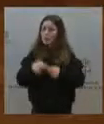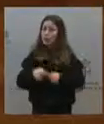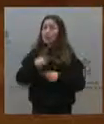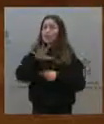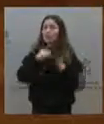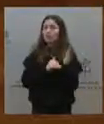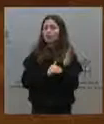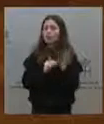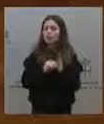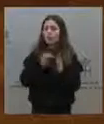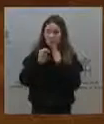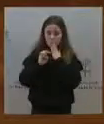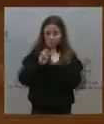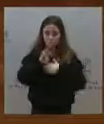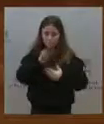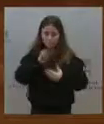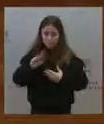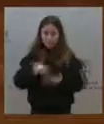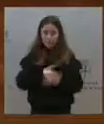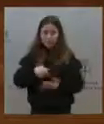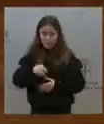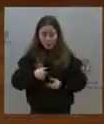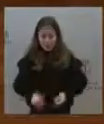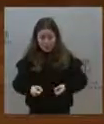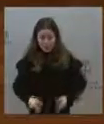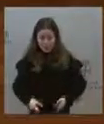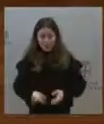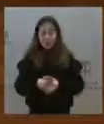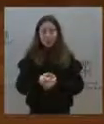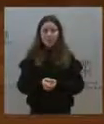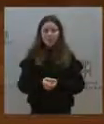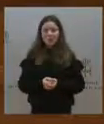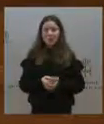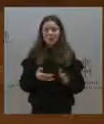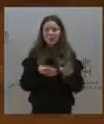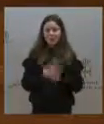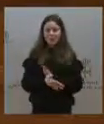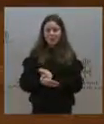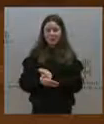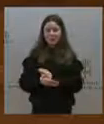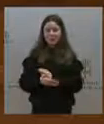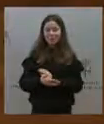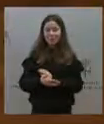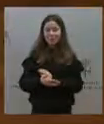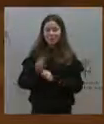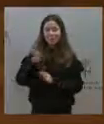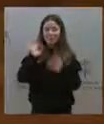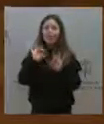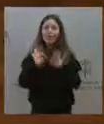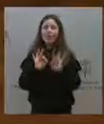¿Han pensado que esos 7 impuestos, no tan relevantes en la financiación, suponen alrededor de un 3% del presupuesto, pero muy gravosos para el sector